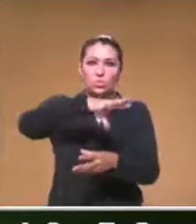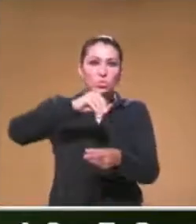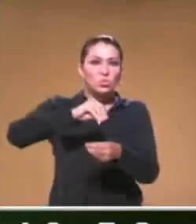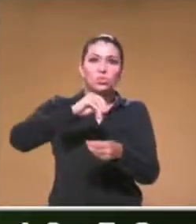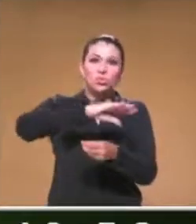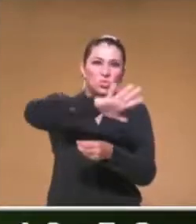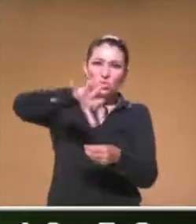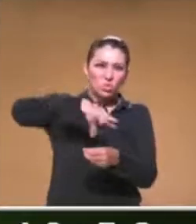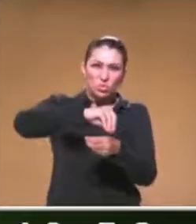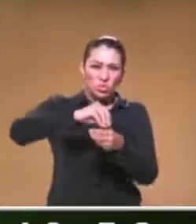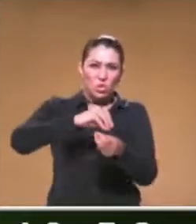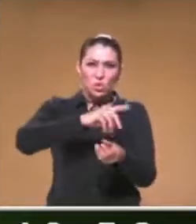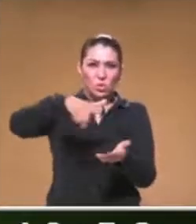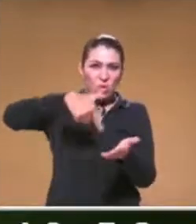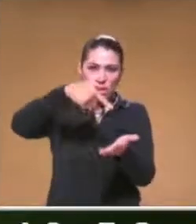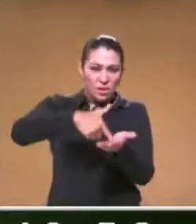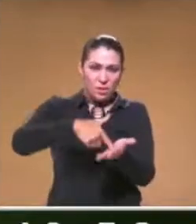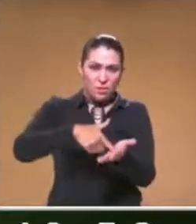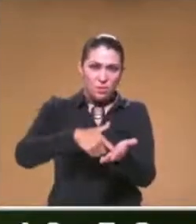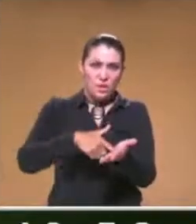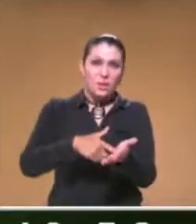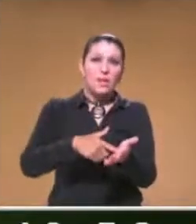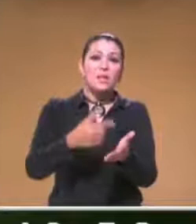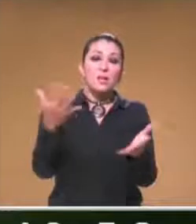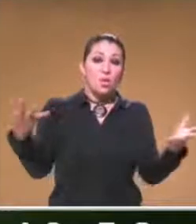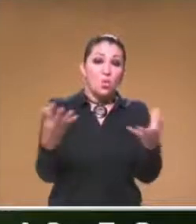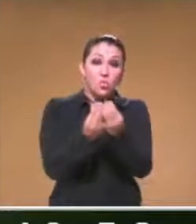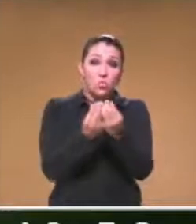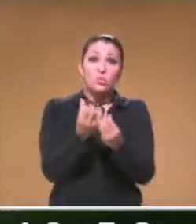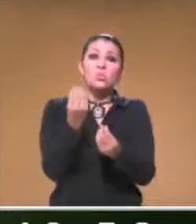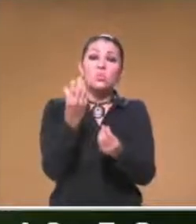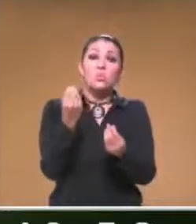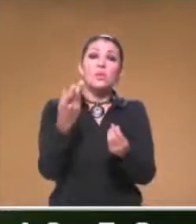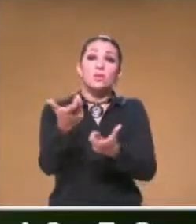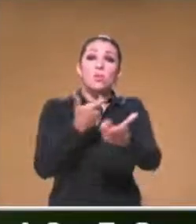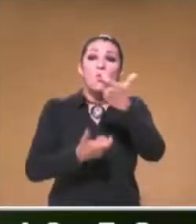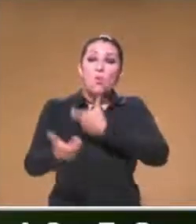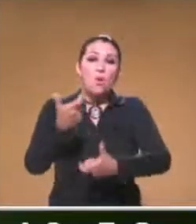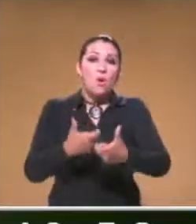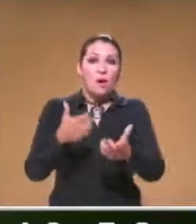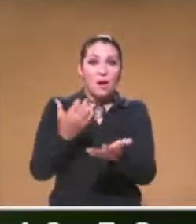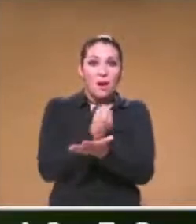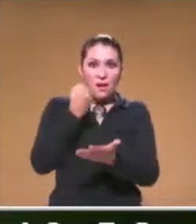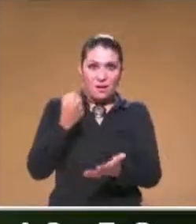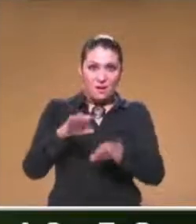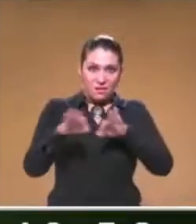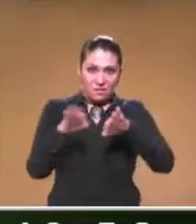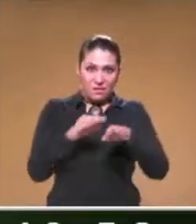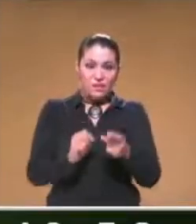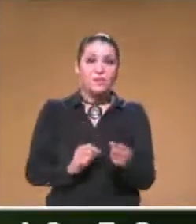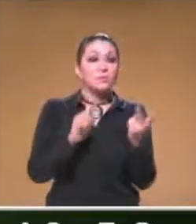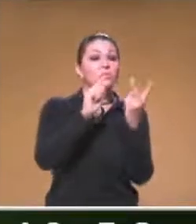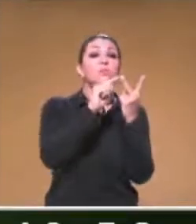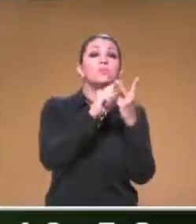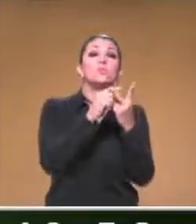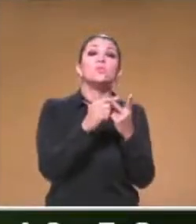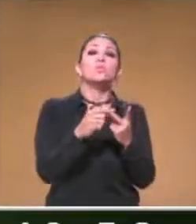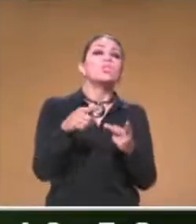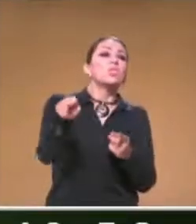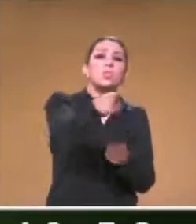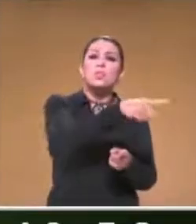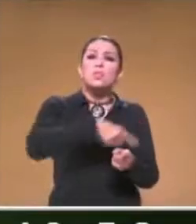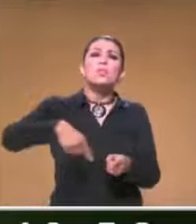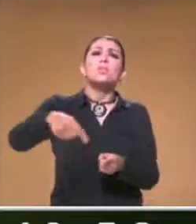poblador, que la persona produce con su actividad económica. El segundo, el empleo, el nivel de empleo de la